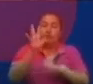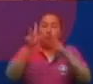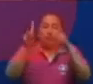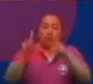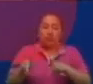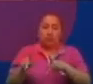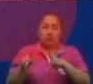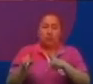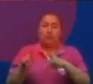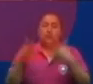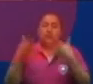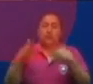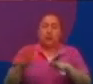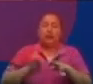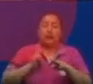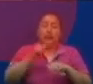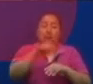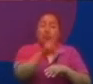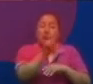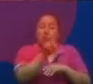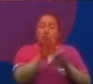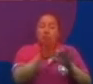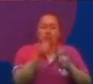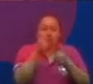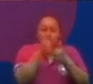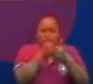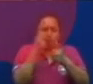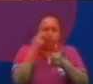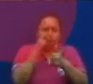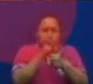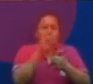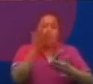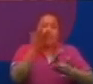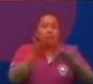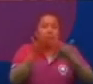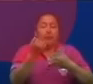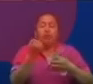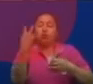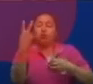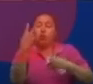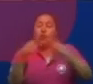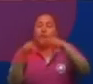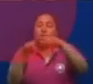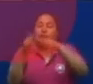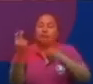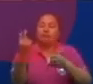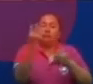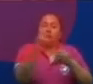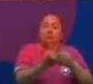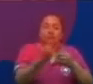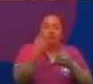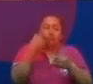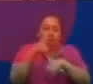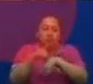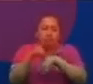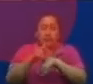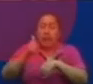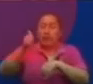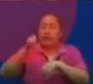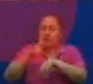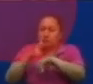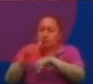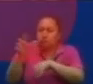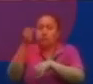5 personas, quedando 10. A los que se suman 2 personas captadas el día de